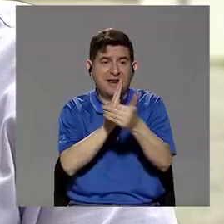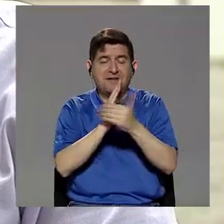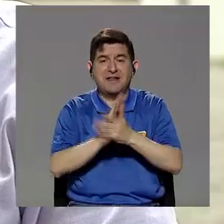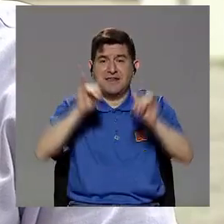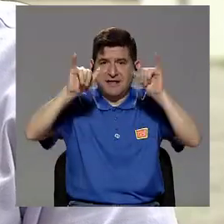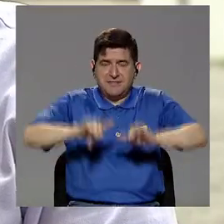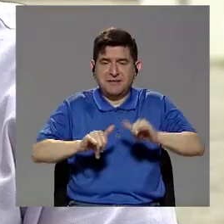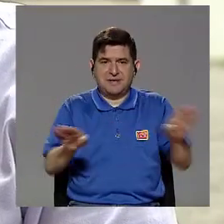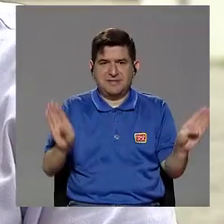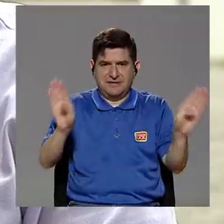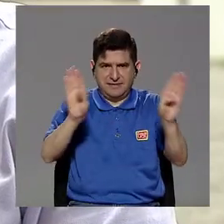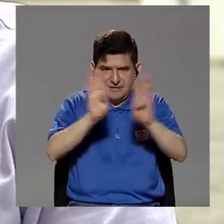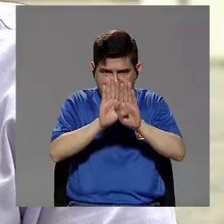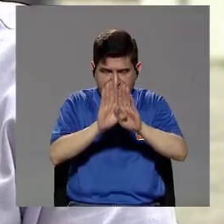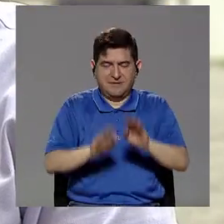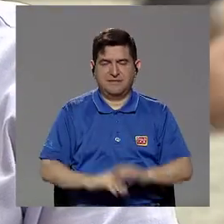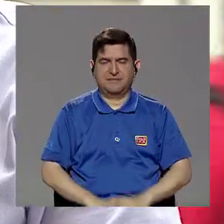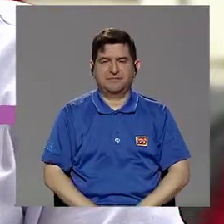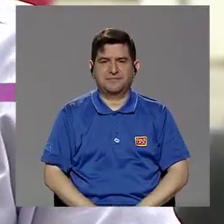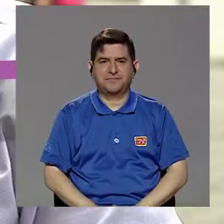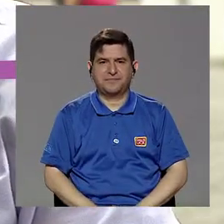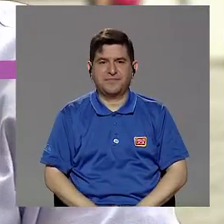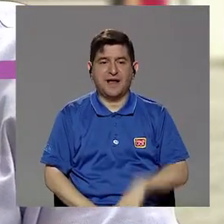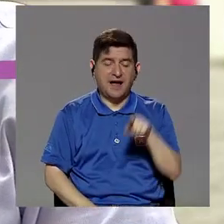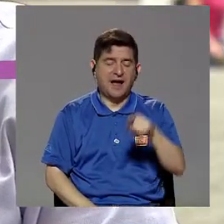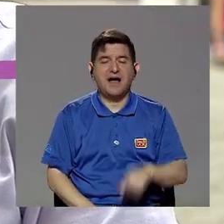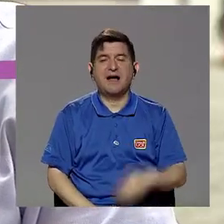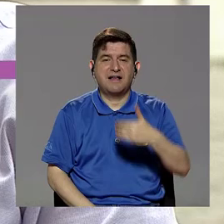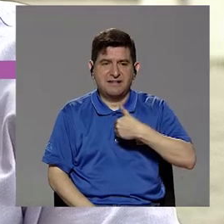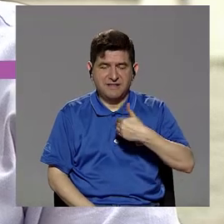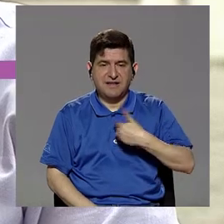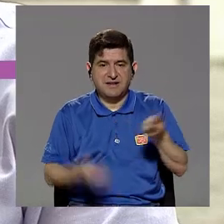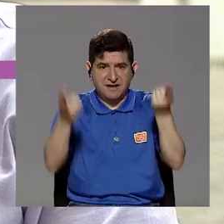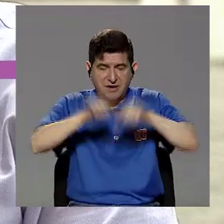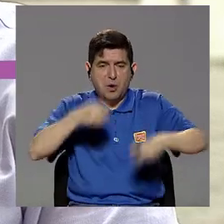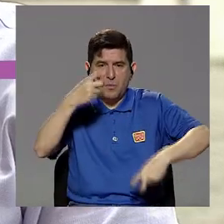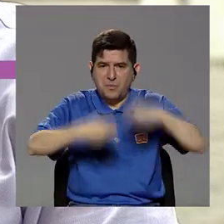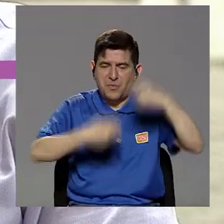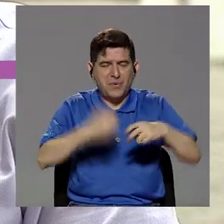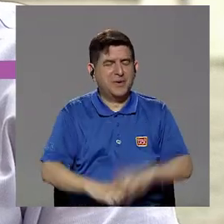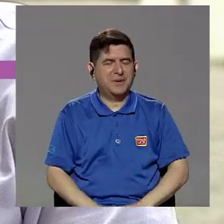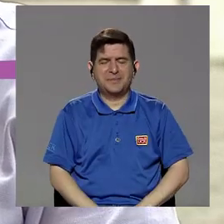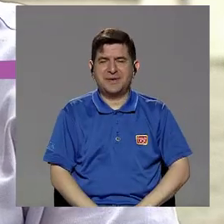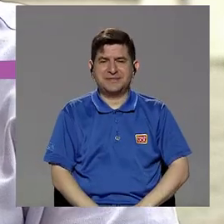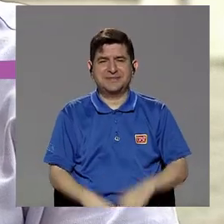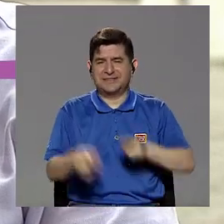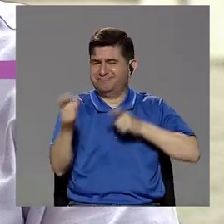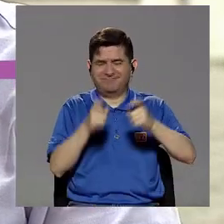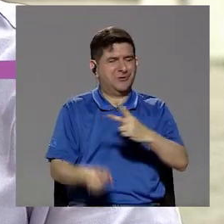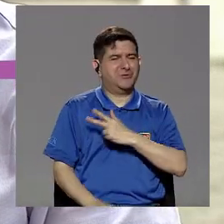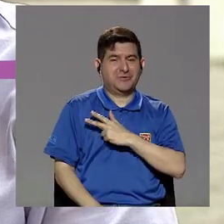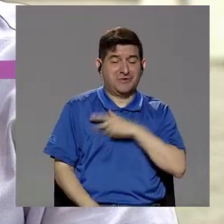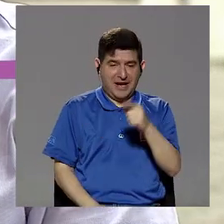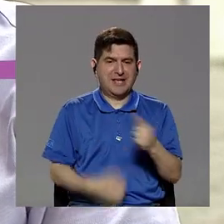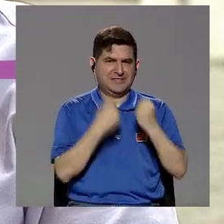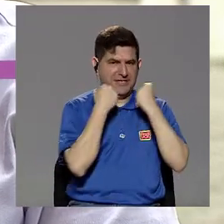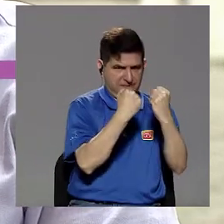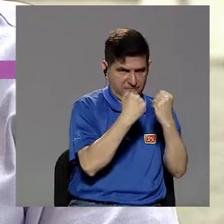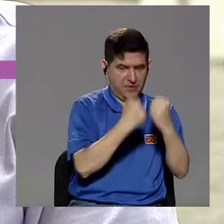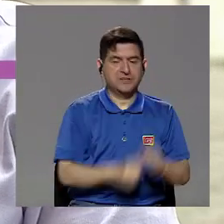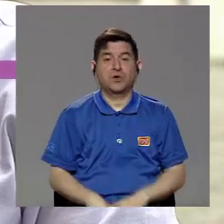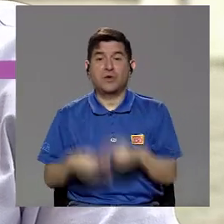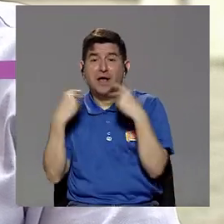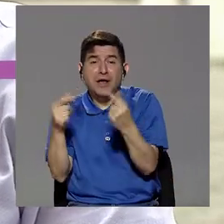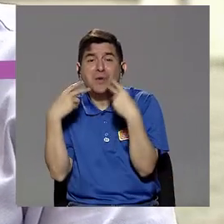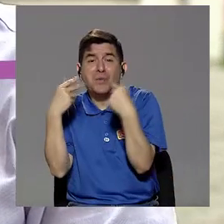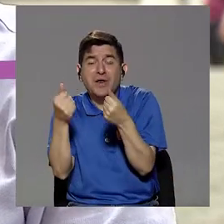mantener coaptada la mucosa uretral. Entonces vamos a empezar a tener problemas de incontinencia. Esa es la parte de esfuerzo. La